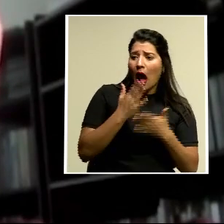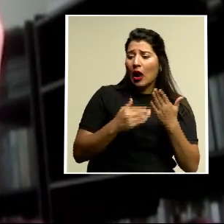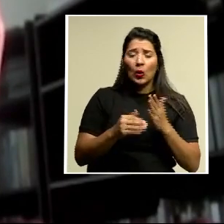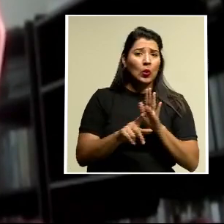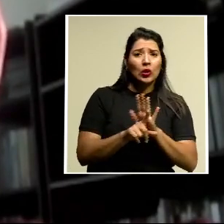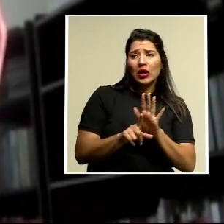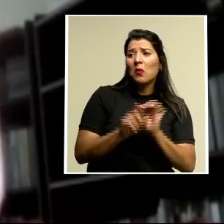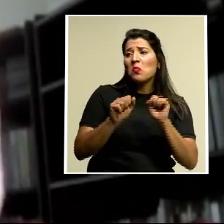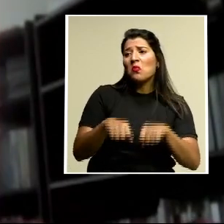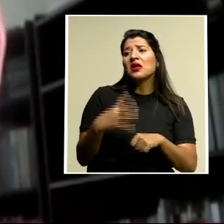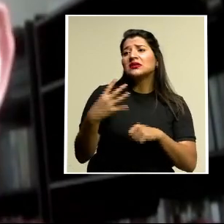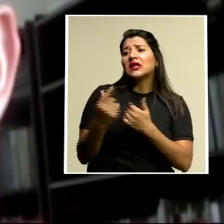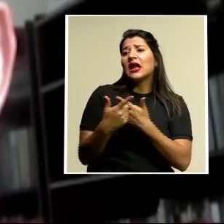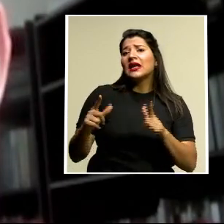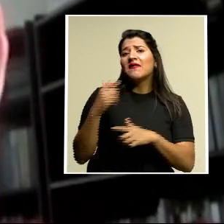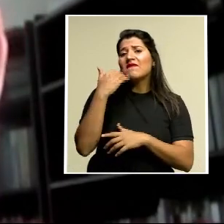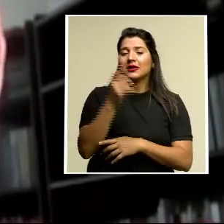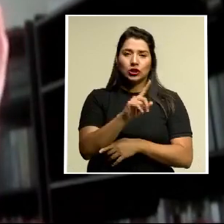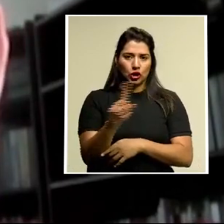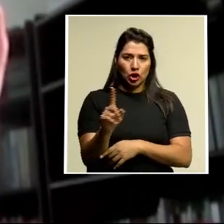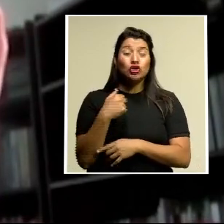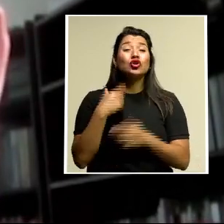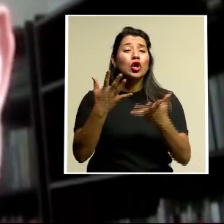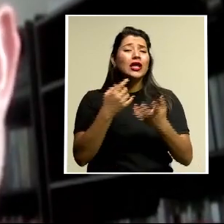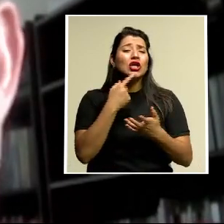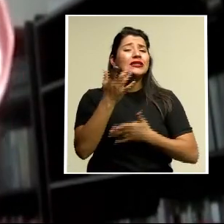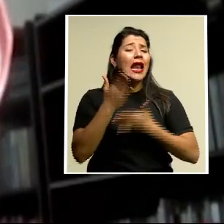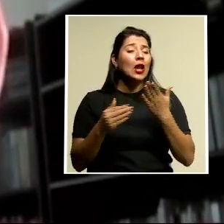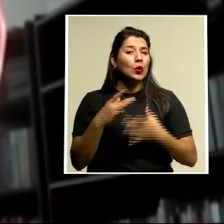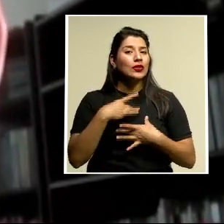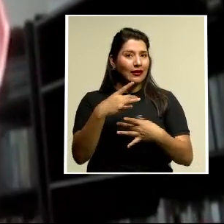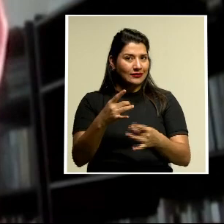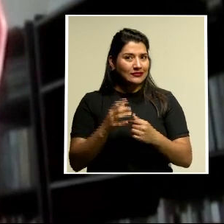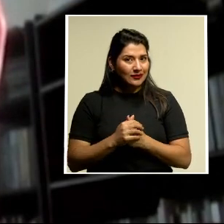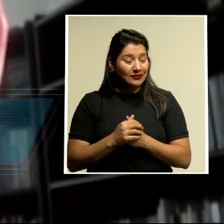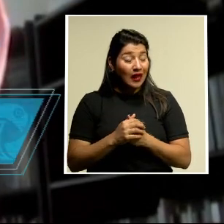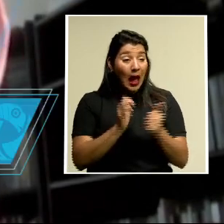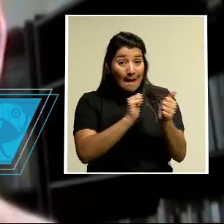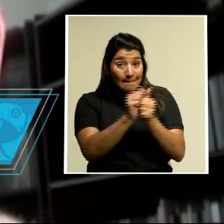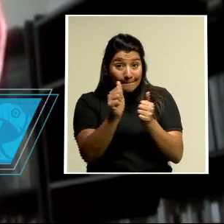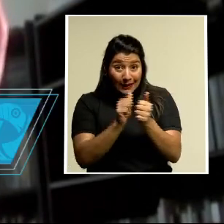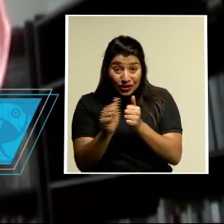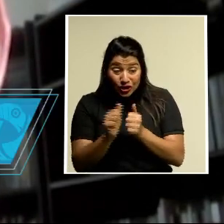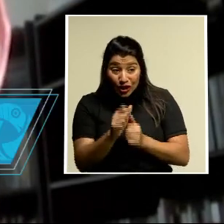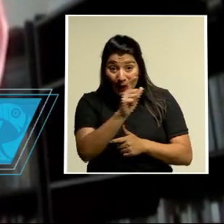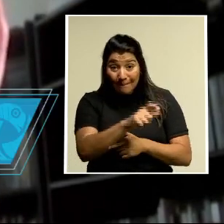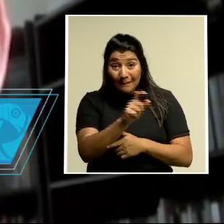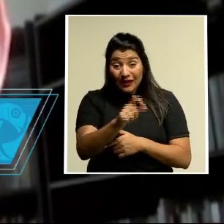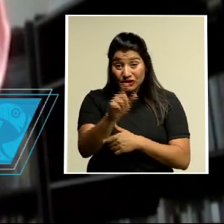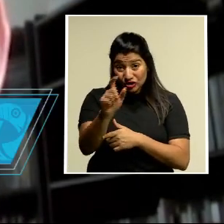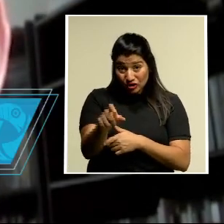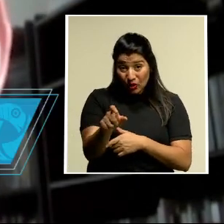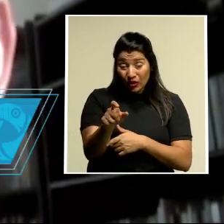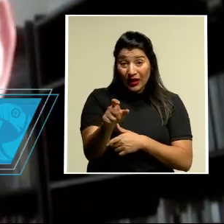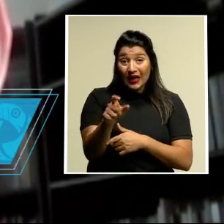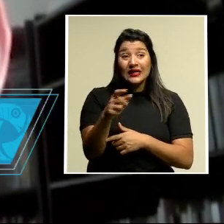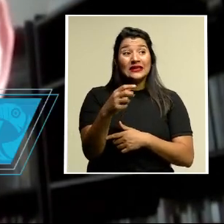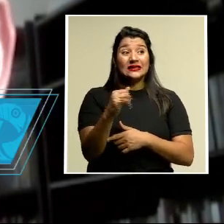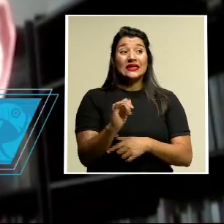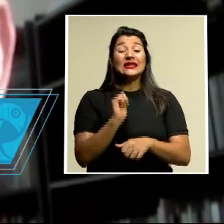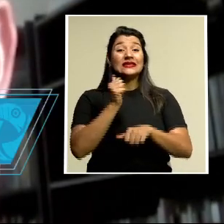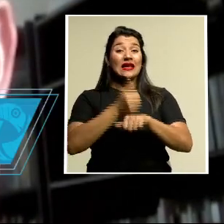ocurría ninguna decisión durante ese tiempo, cesaban las medidas cautelares, es decir, si la persona imputada estaba detenida, no podía estar detenido más